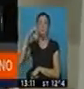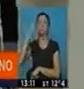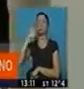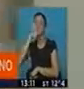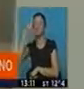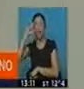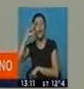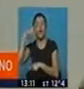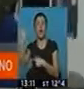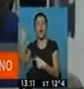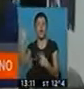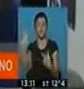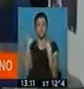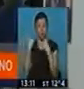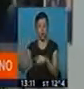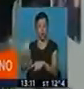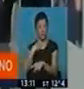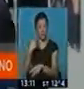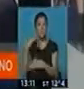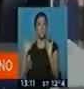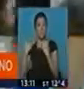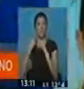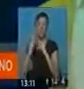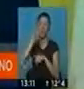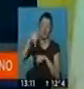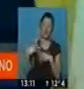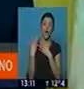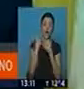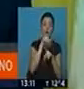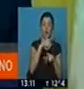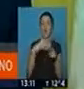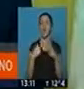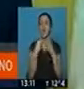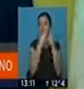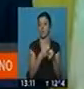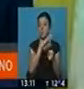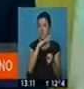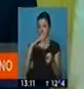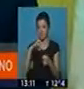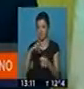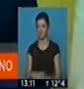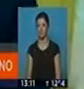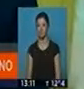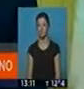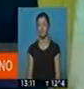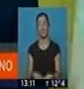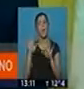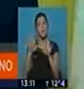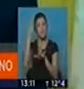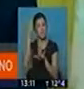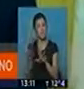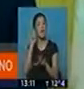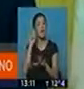Podemos pueden haber engordado a la derecha. Espero que el señor Iglesias reflexione sobre estos